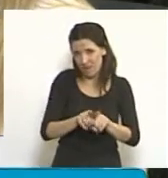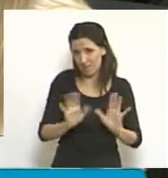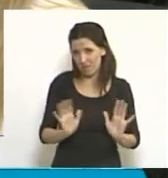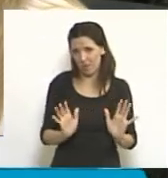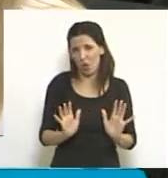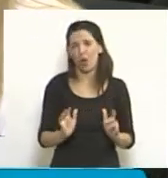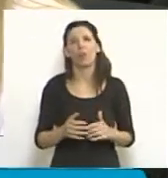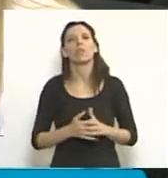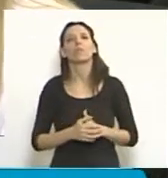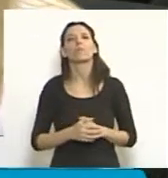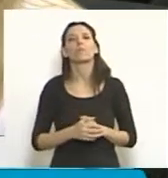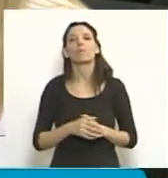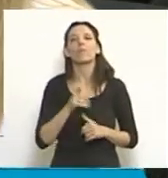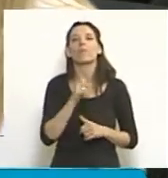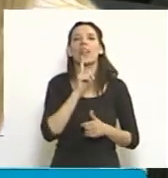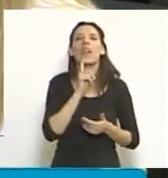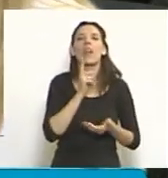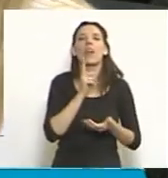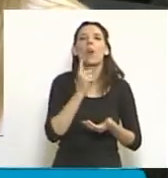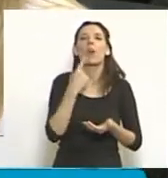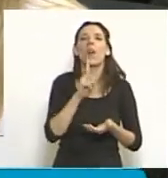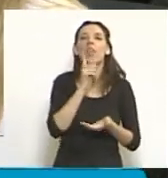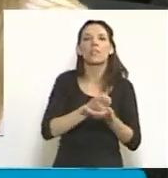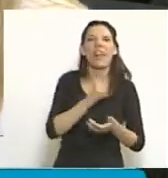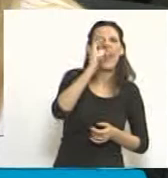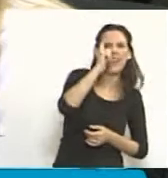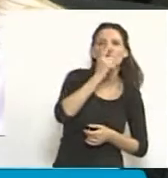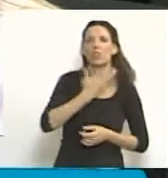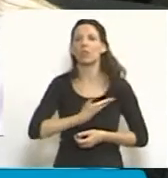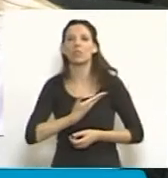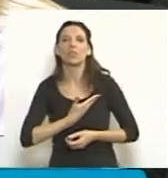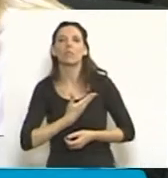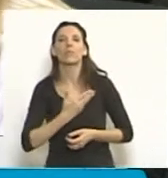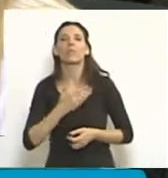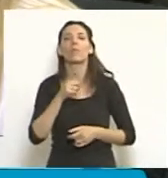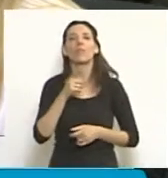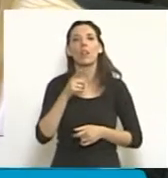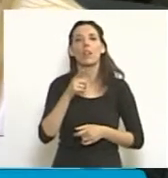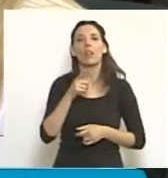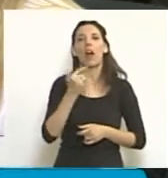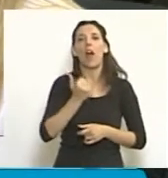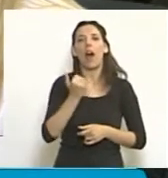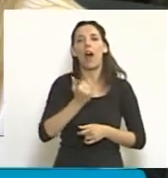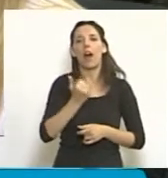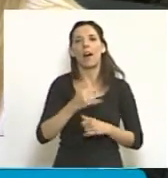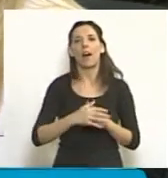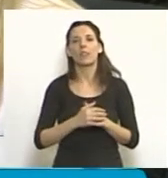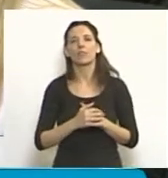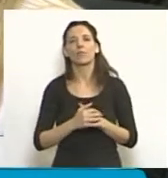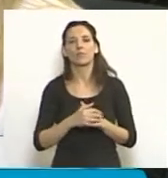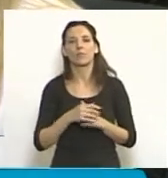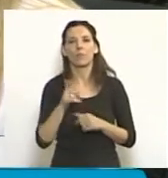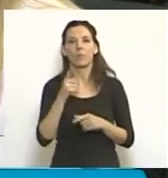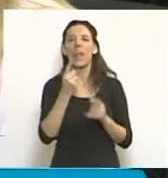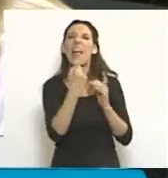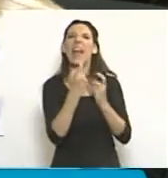decretos de designación en los meses de enero y febrero por cientos, que se exceptúa los nombrados del cumplimiento